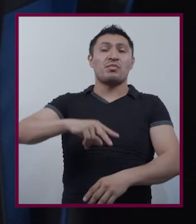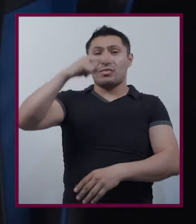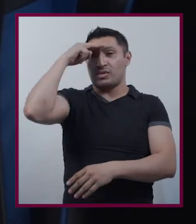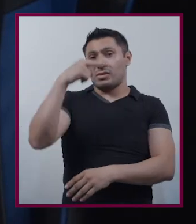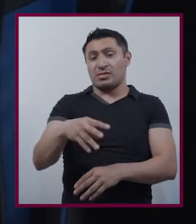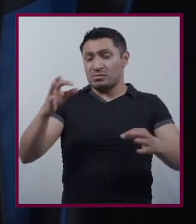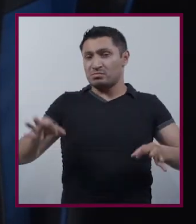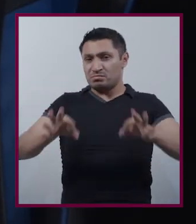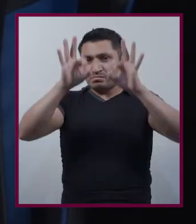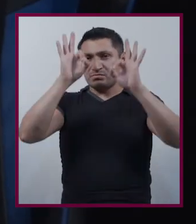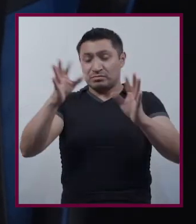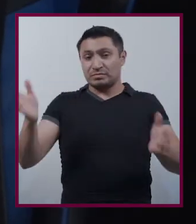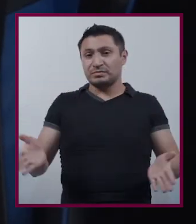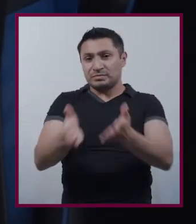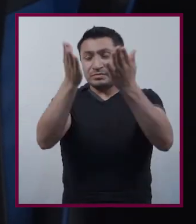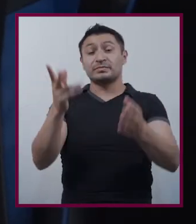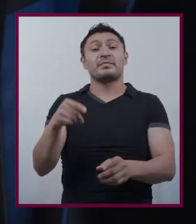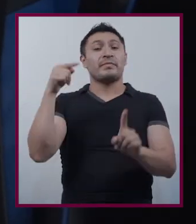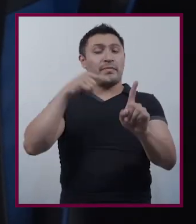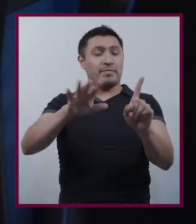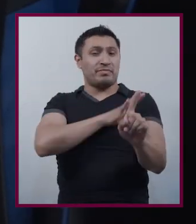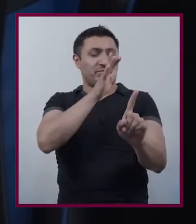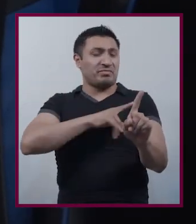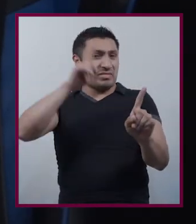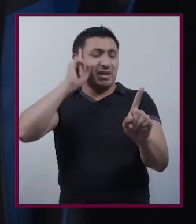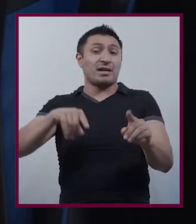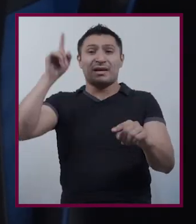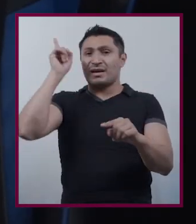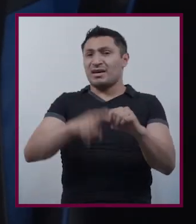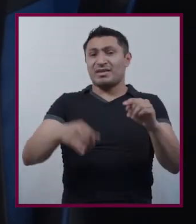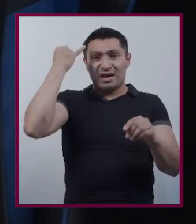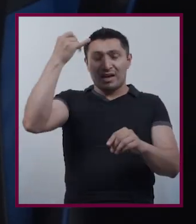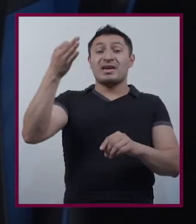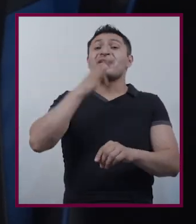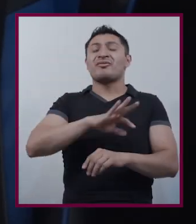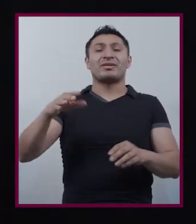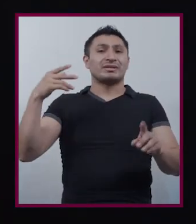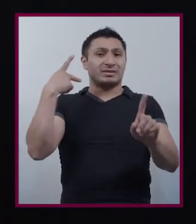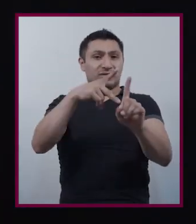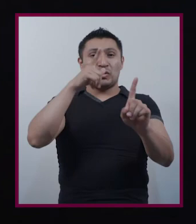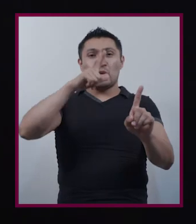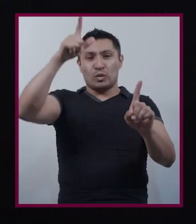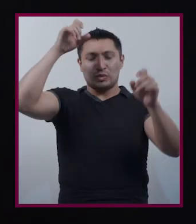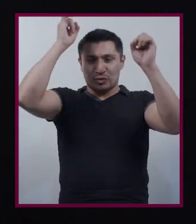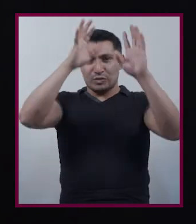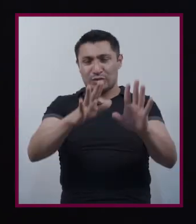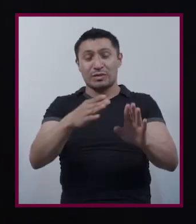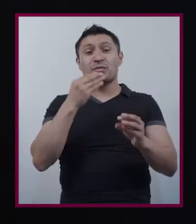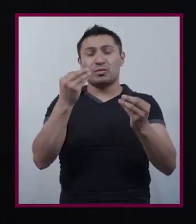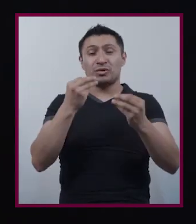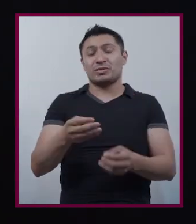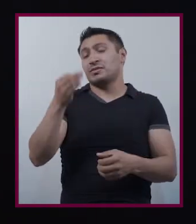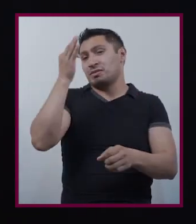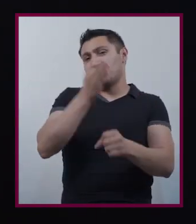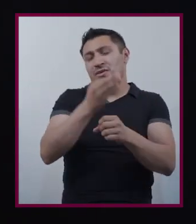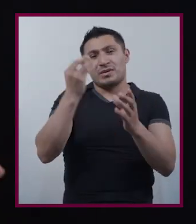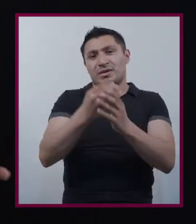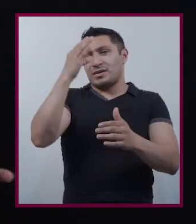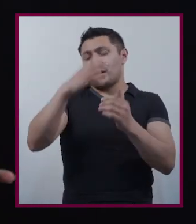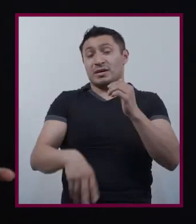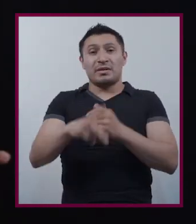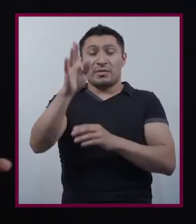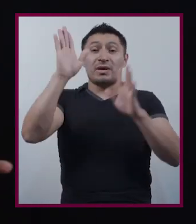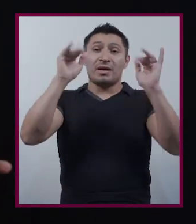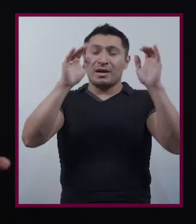mexicanas. Sin duda, fue una mujer que rompió estereotipos y brilló con luz propia. Y bueno, el tiempo se nos acabó, pero no me